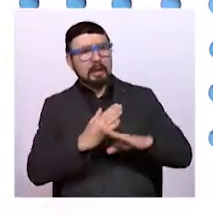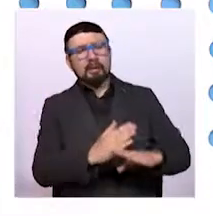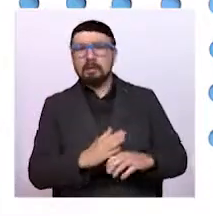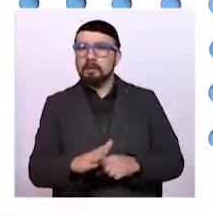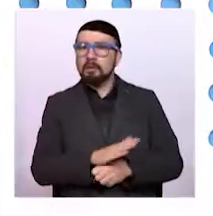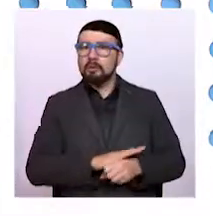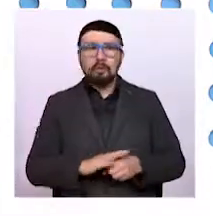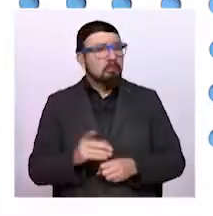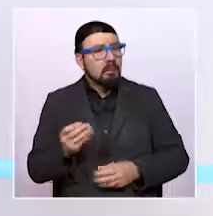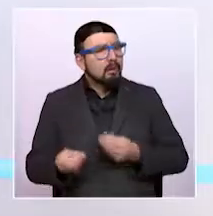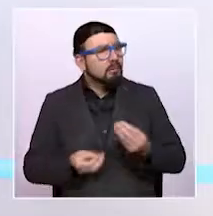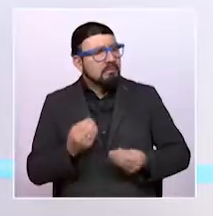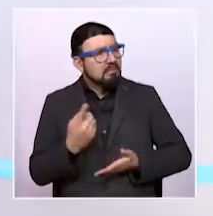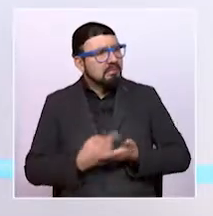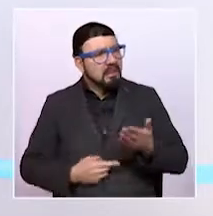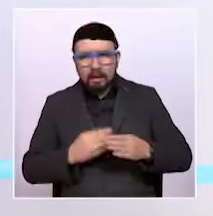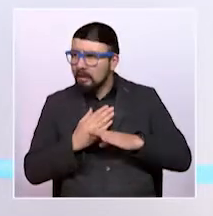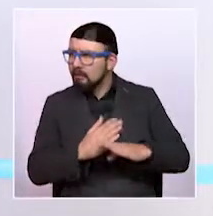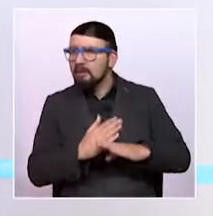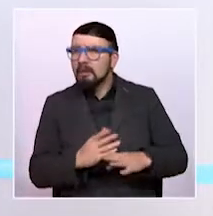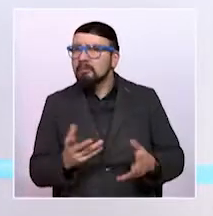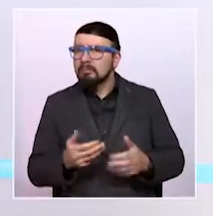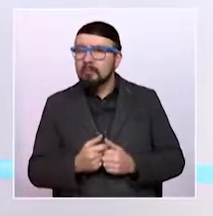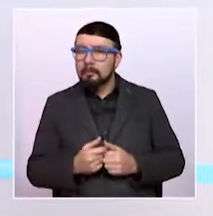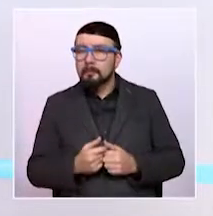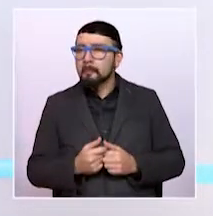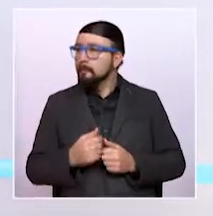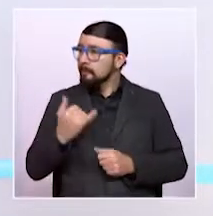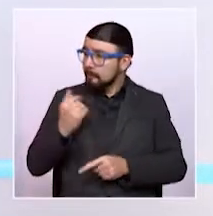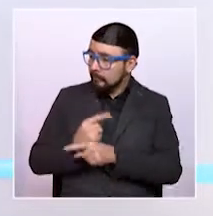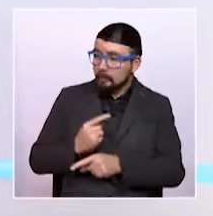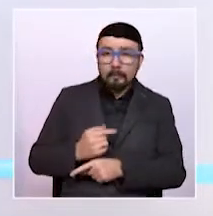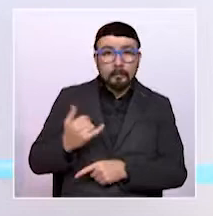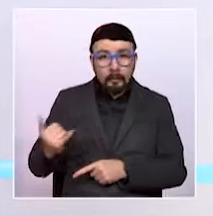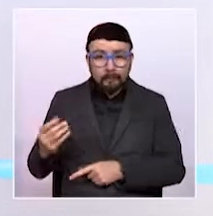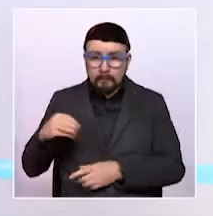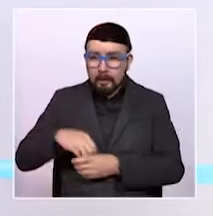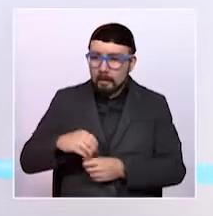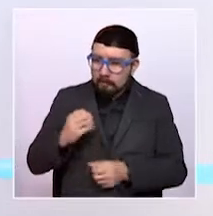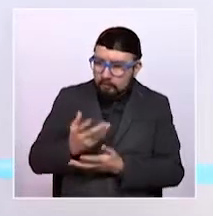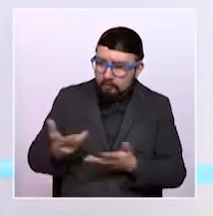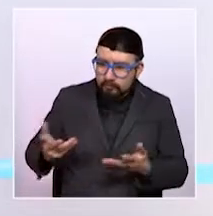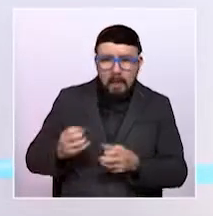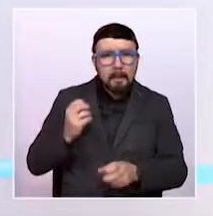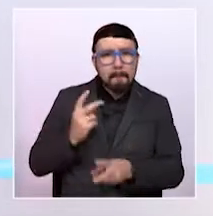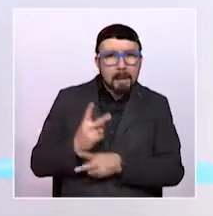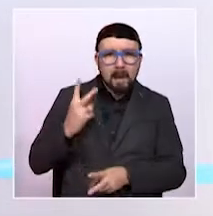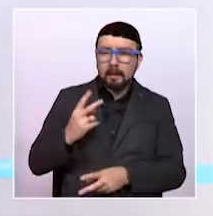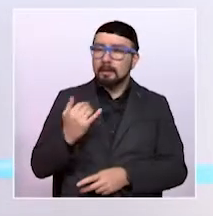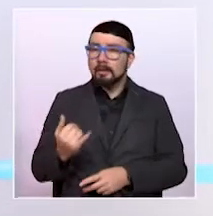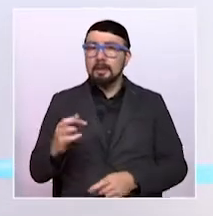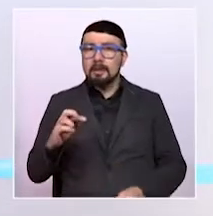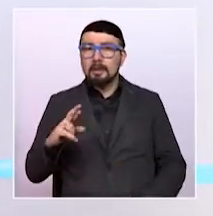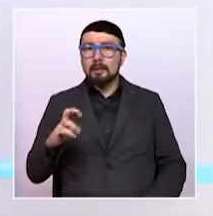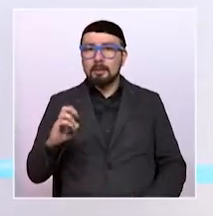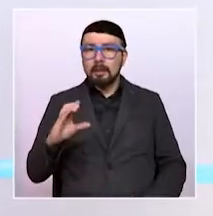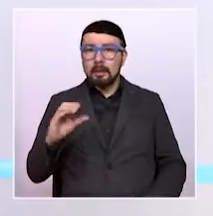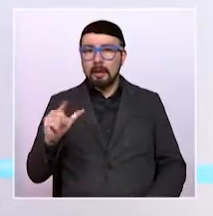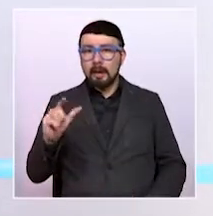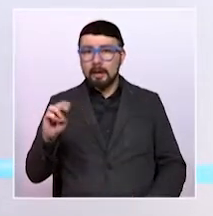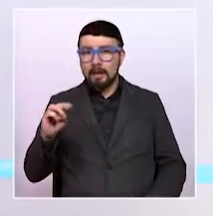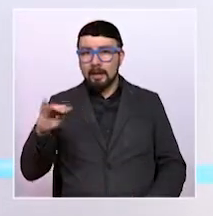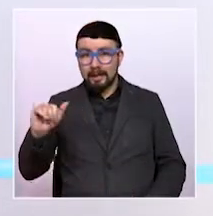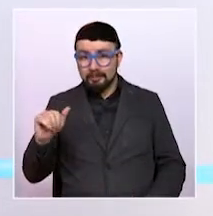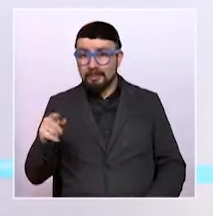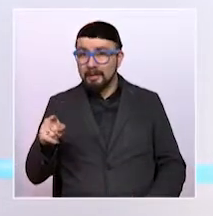puede hacer como dentro de los factores de riesgo causantes de la frecuencia es el hecho de empezar el embarazo